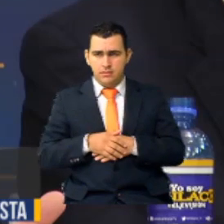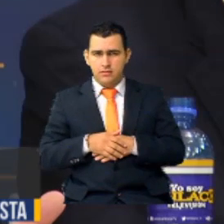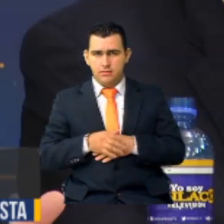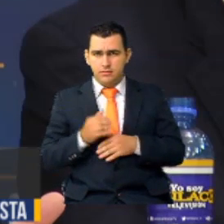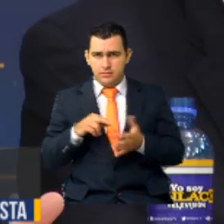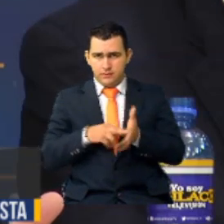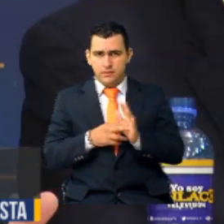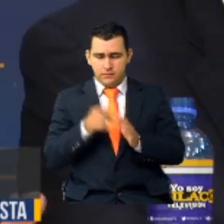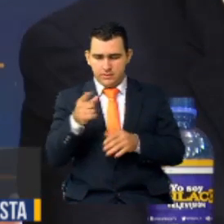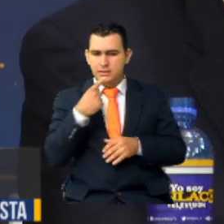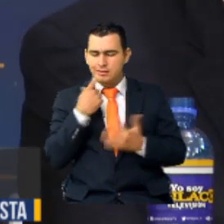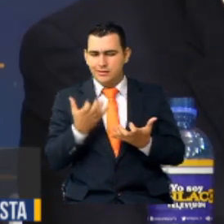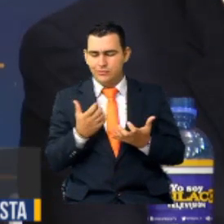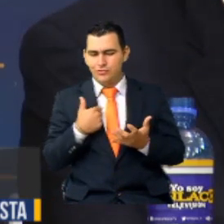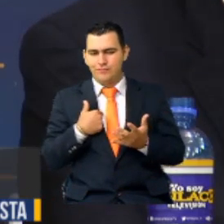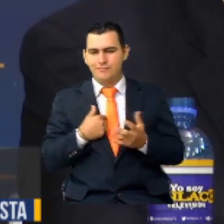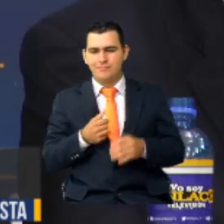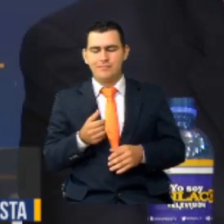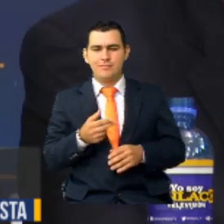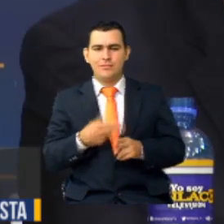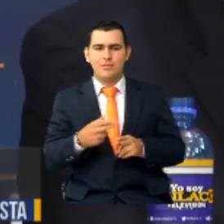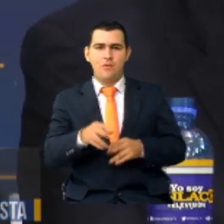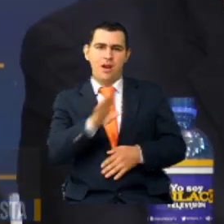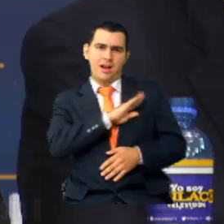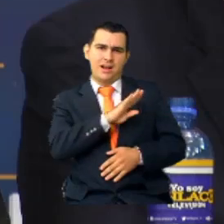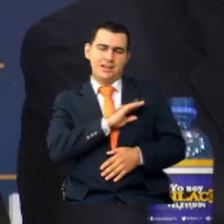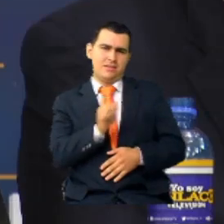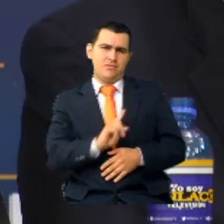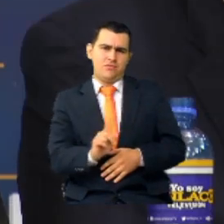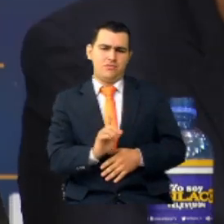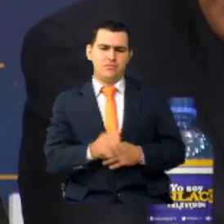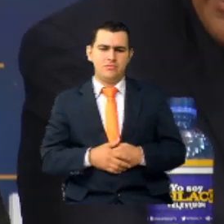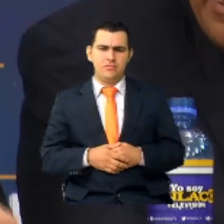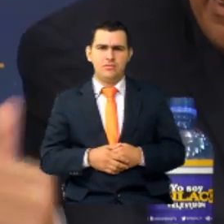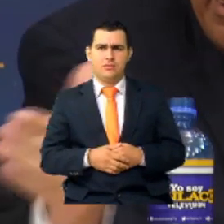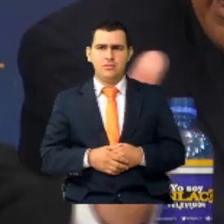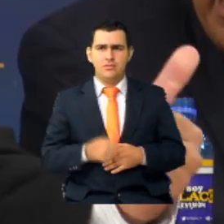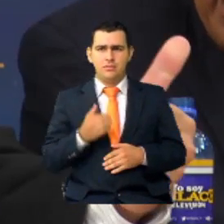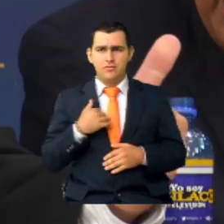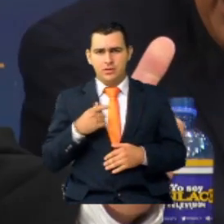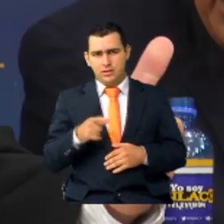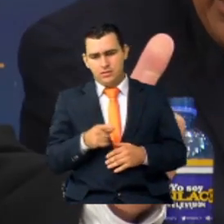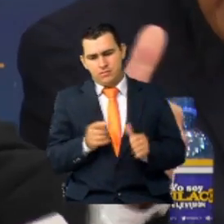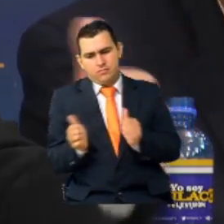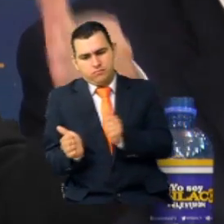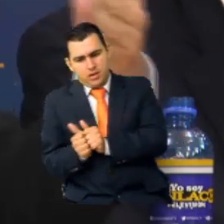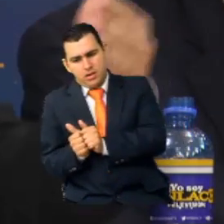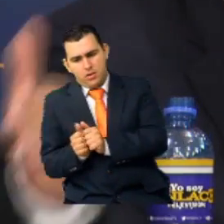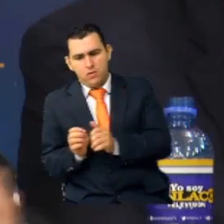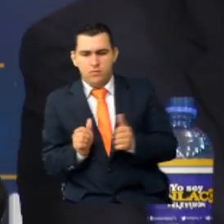estar decirle esta noche a Barranca Bermeja. Y no, si usted se va a ir, ¿se va a ir para su lado izquierdo? En un